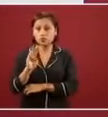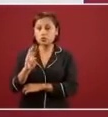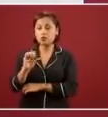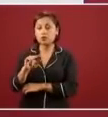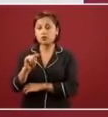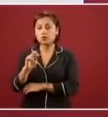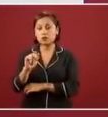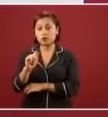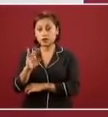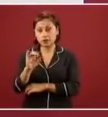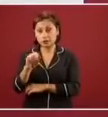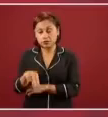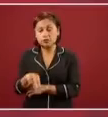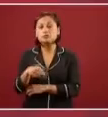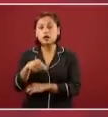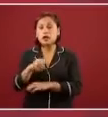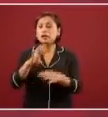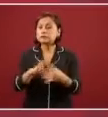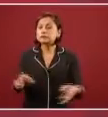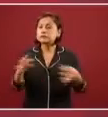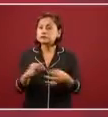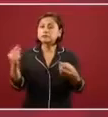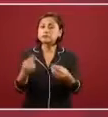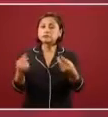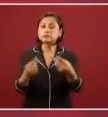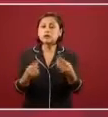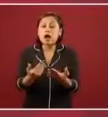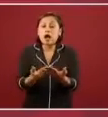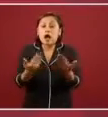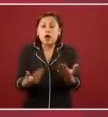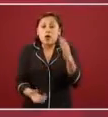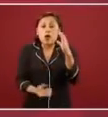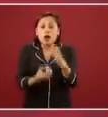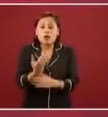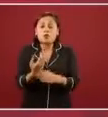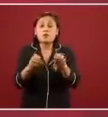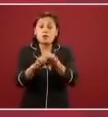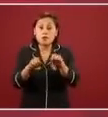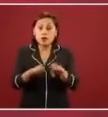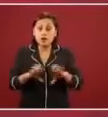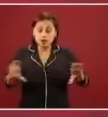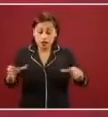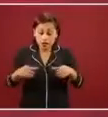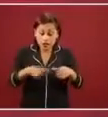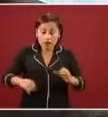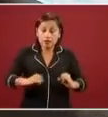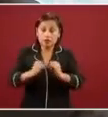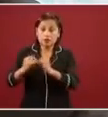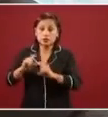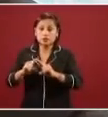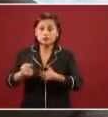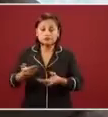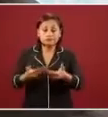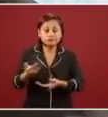y creemos que la información de estas acciones conjuntas, de estos operativos, da mucha luz a cómo opera